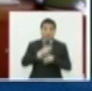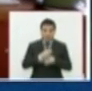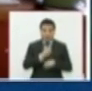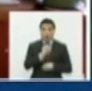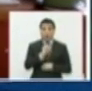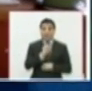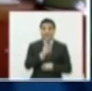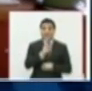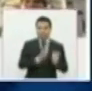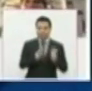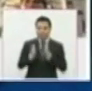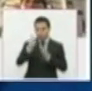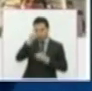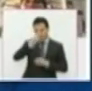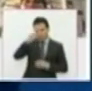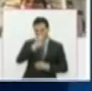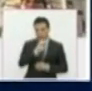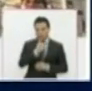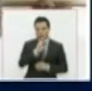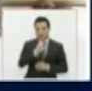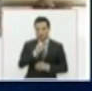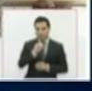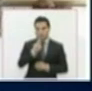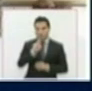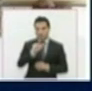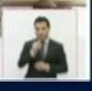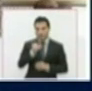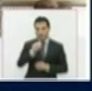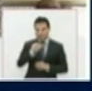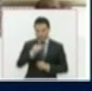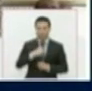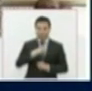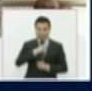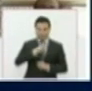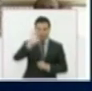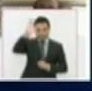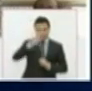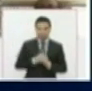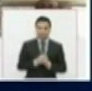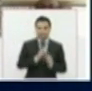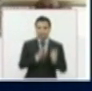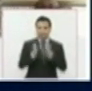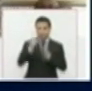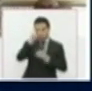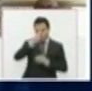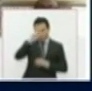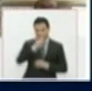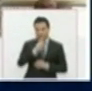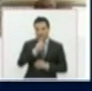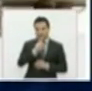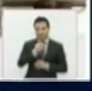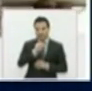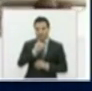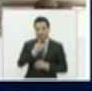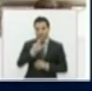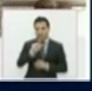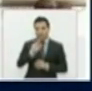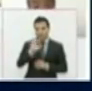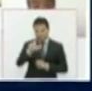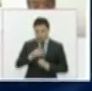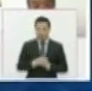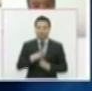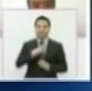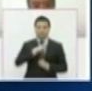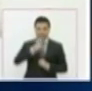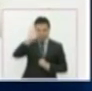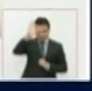del candidato, y que ese dinero, como el INE tiene acceso a las cuentas de cheques de todos los partidos,